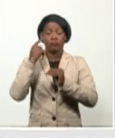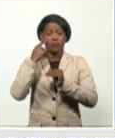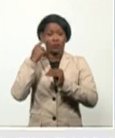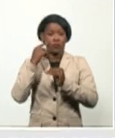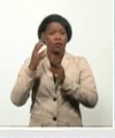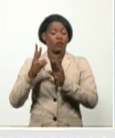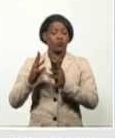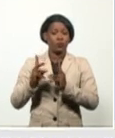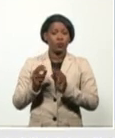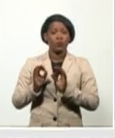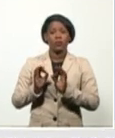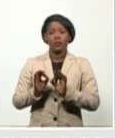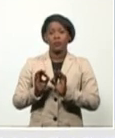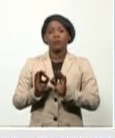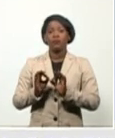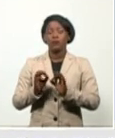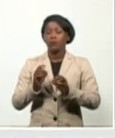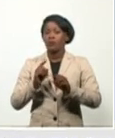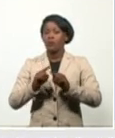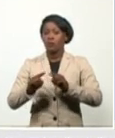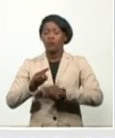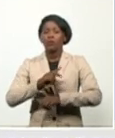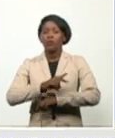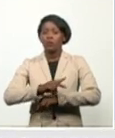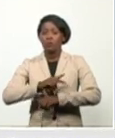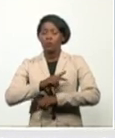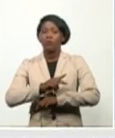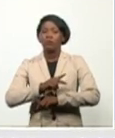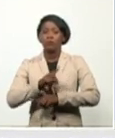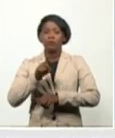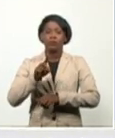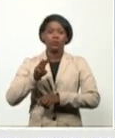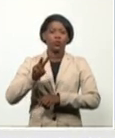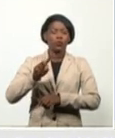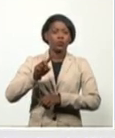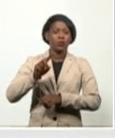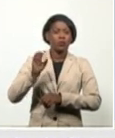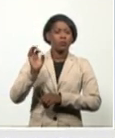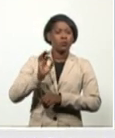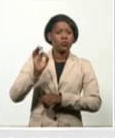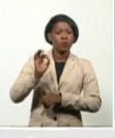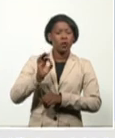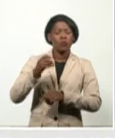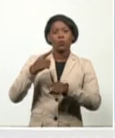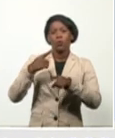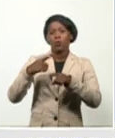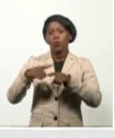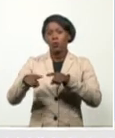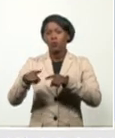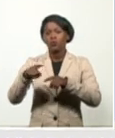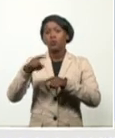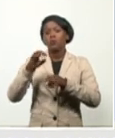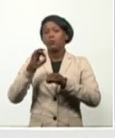Antigua y Barbuda con una letalidad de un 12% y San Vicente e Islas Granadinas